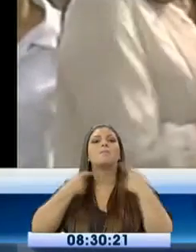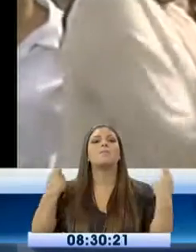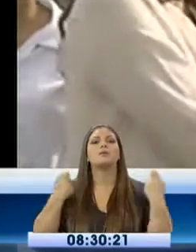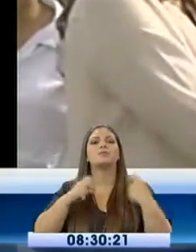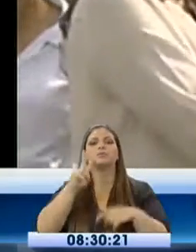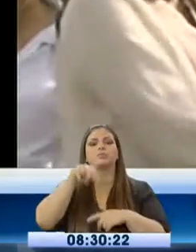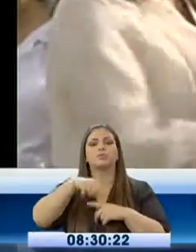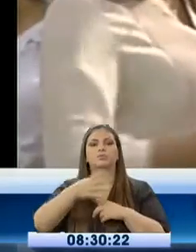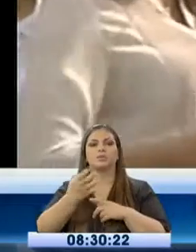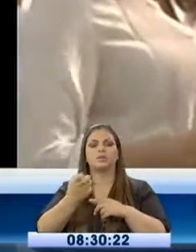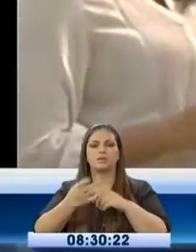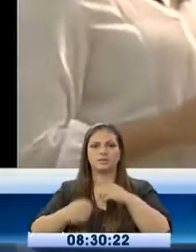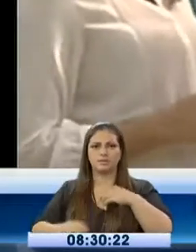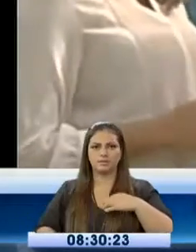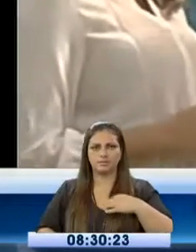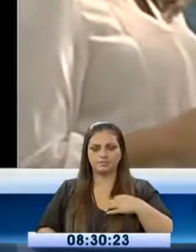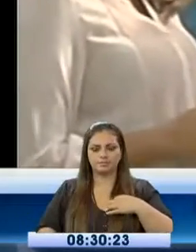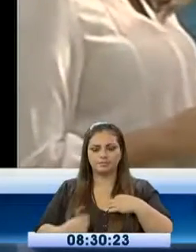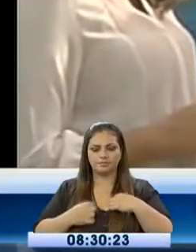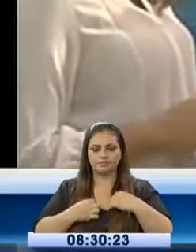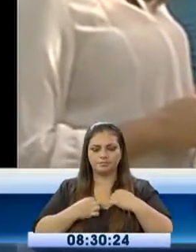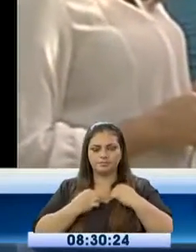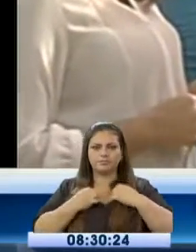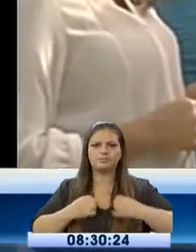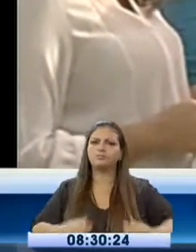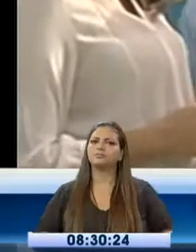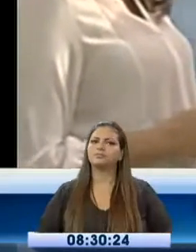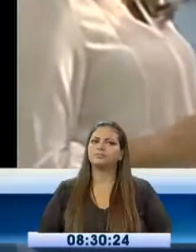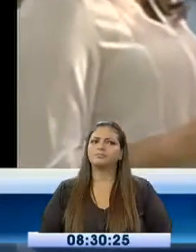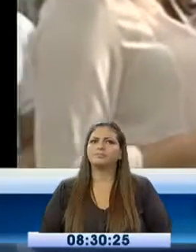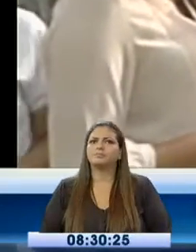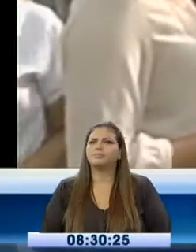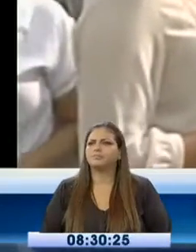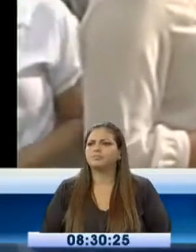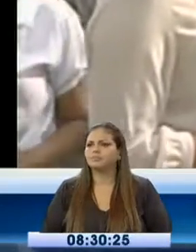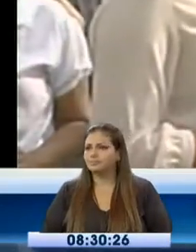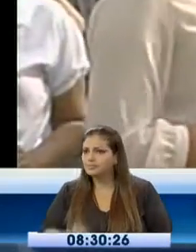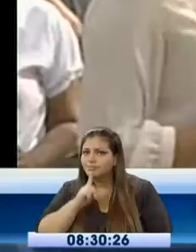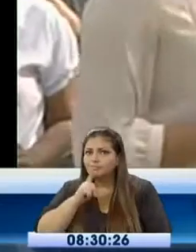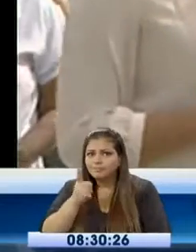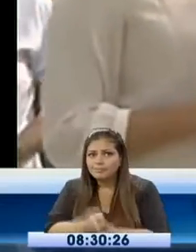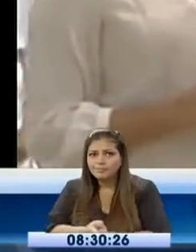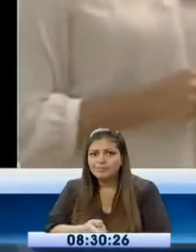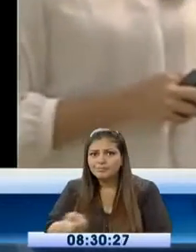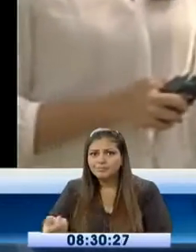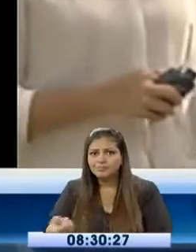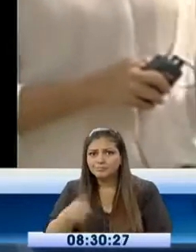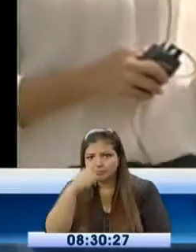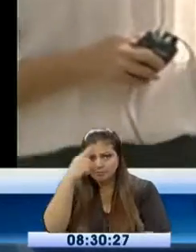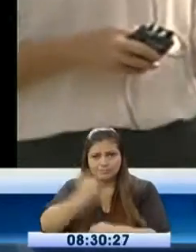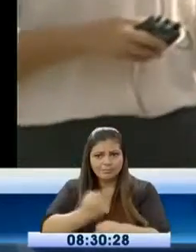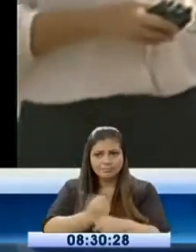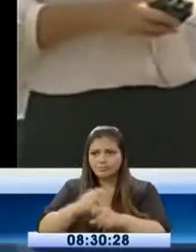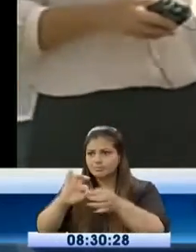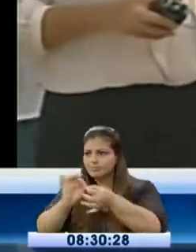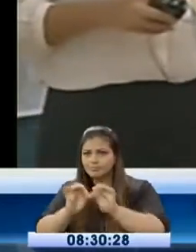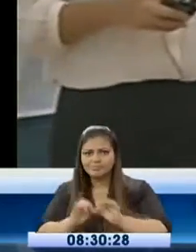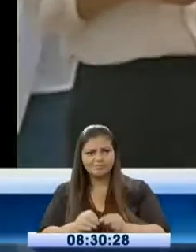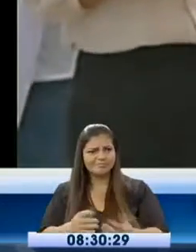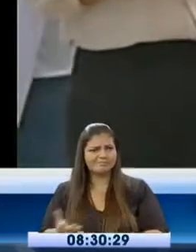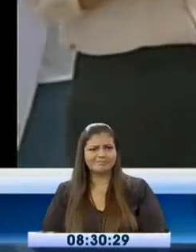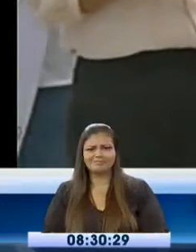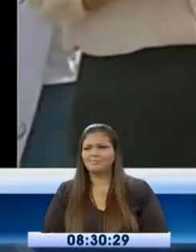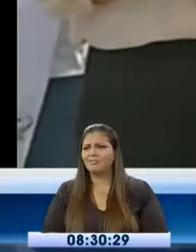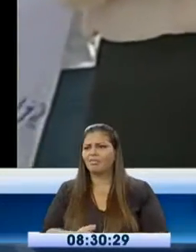esa respuesta. Ya doy, mi niño, usted como ve, todo esto está abandonado. Estamos viviendo un ambiente